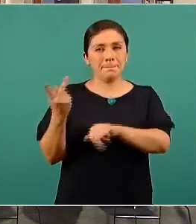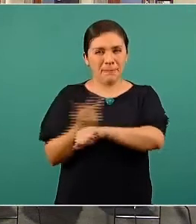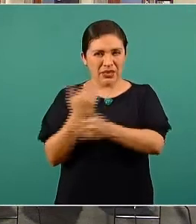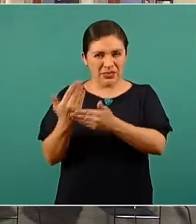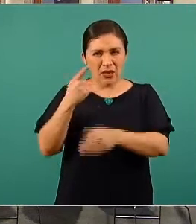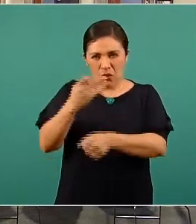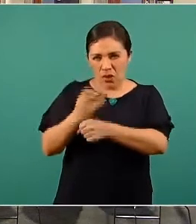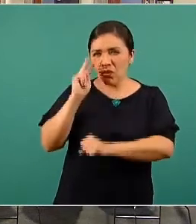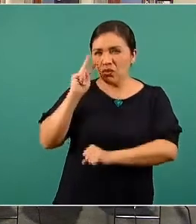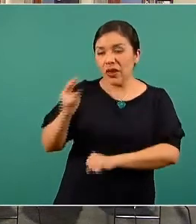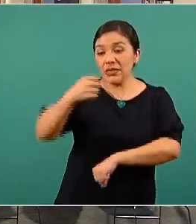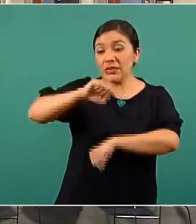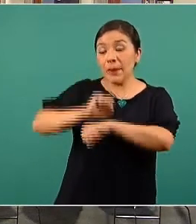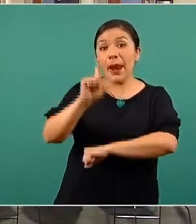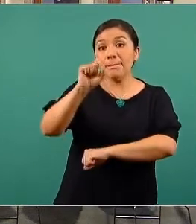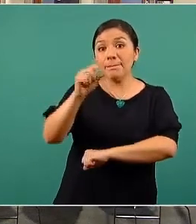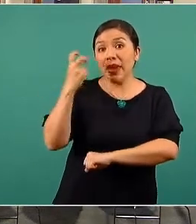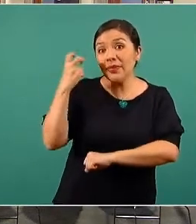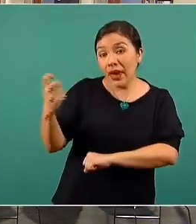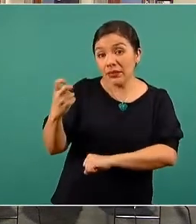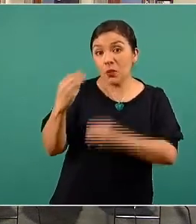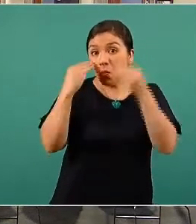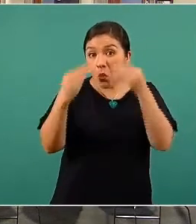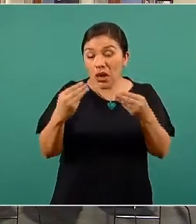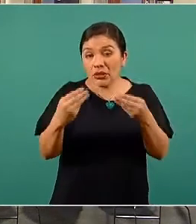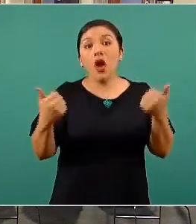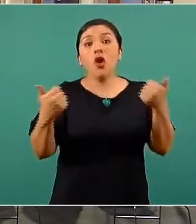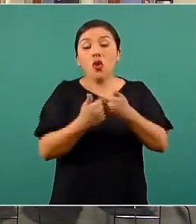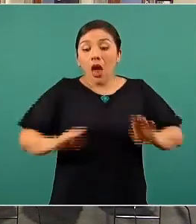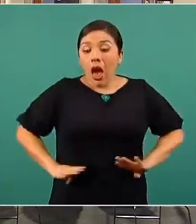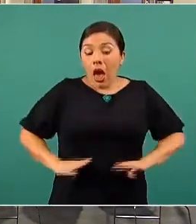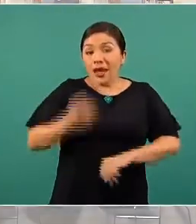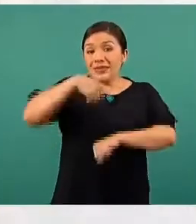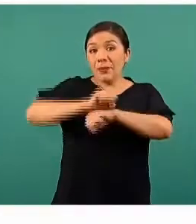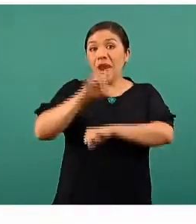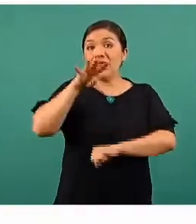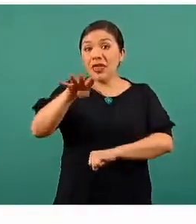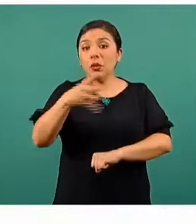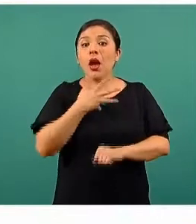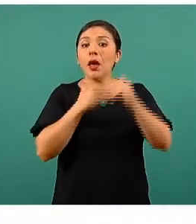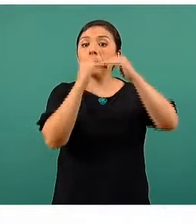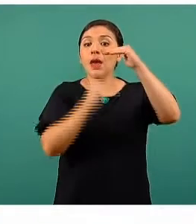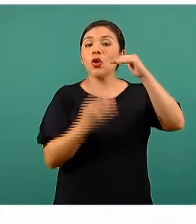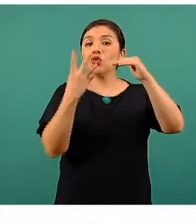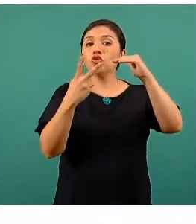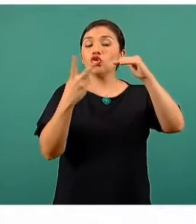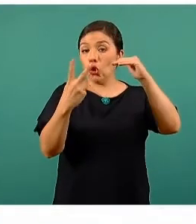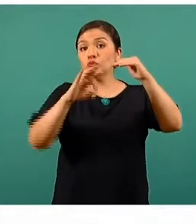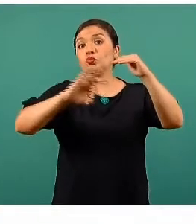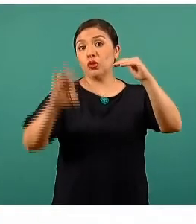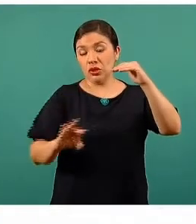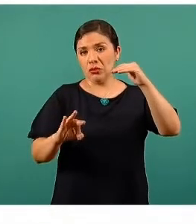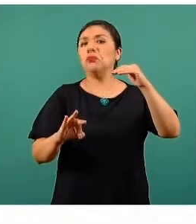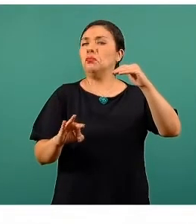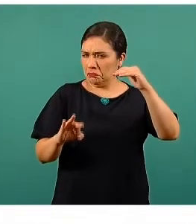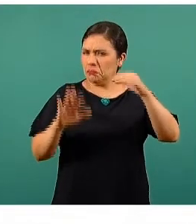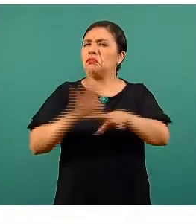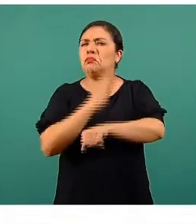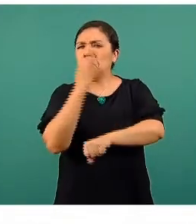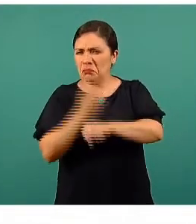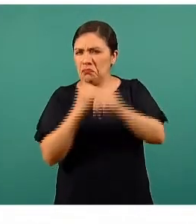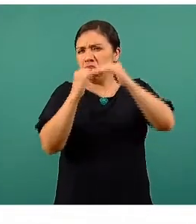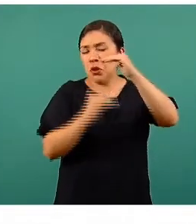aquí visualizando la semana 20 y con respecto a la semana 19 tiene una disminución aún del 2%, muy marginal.